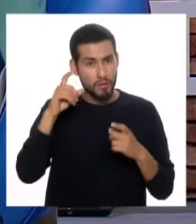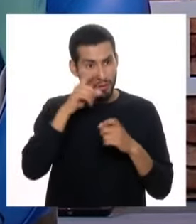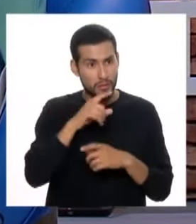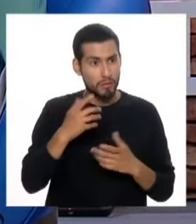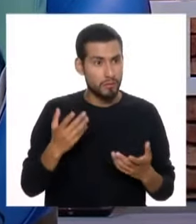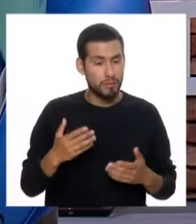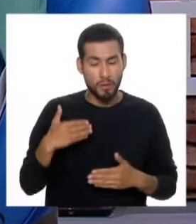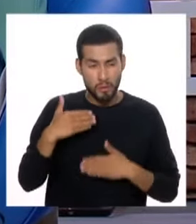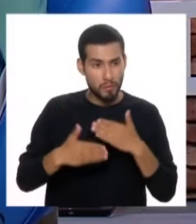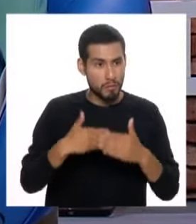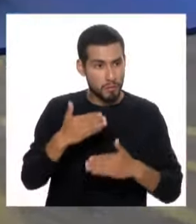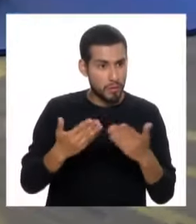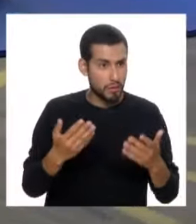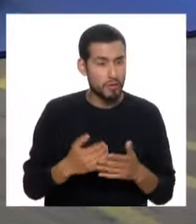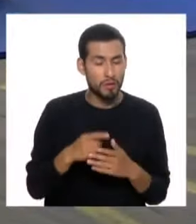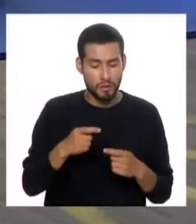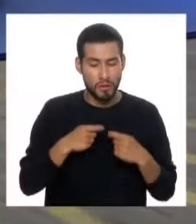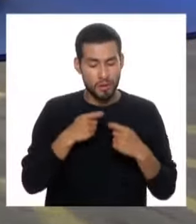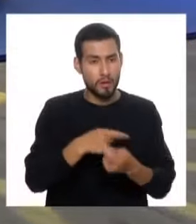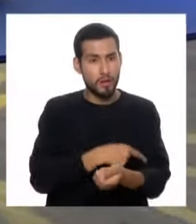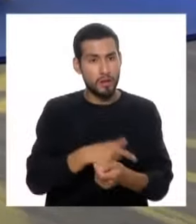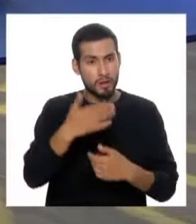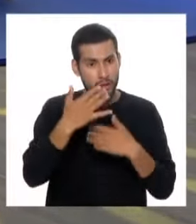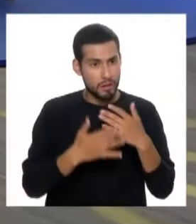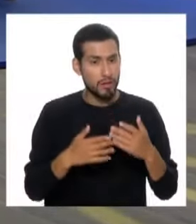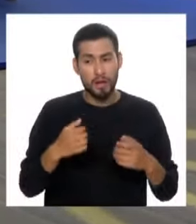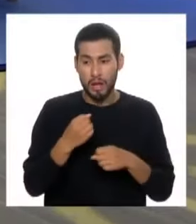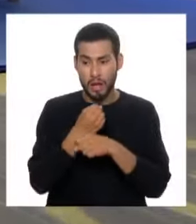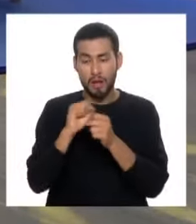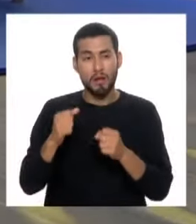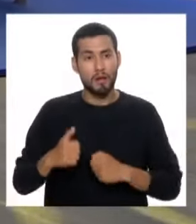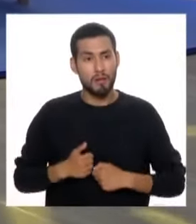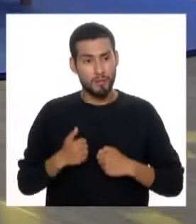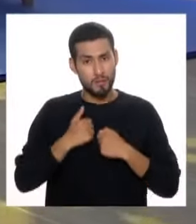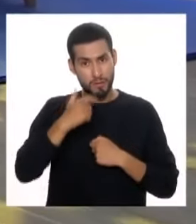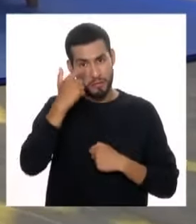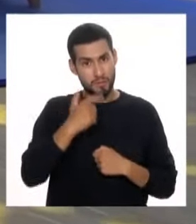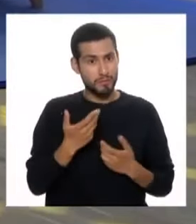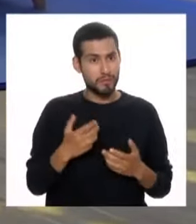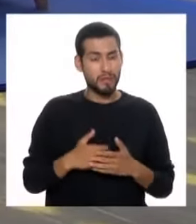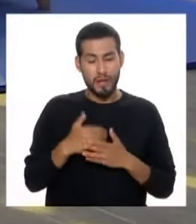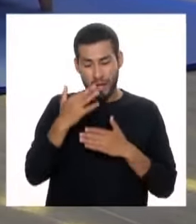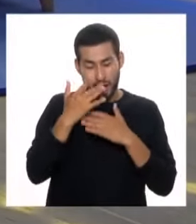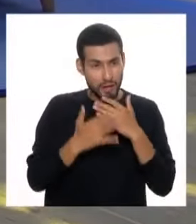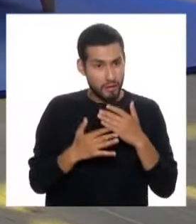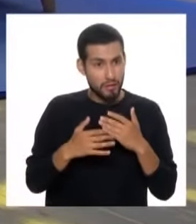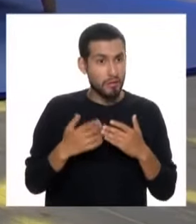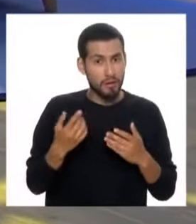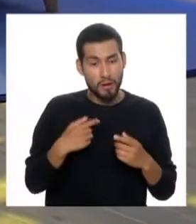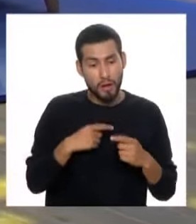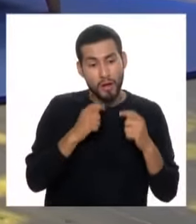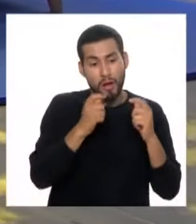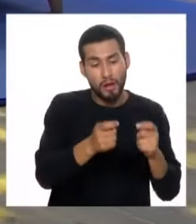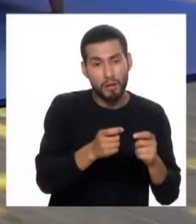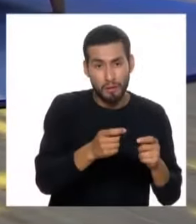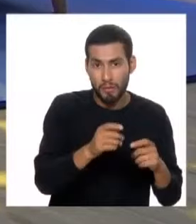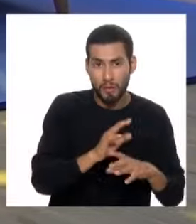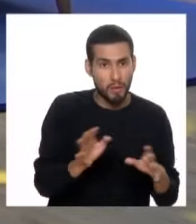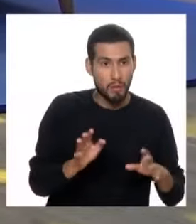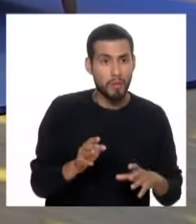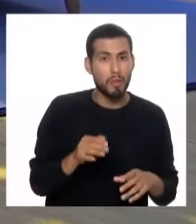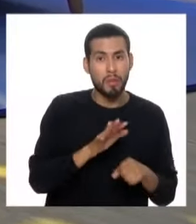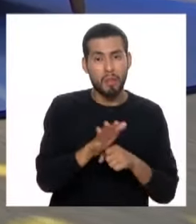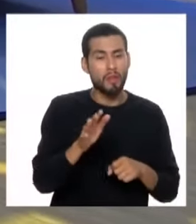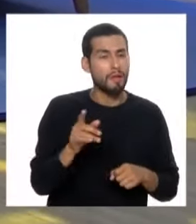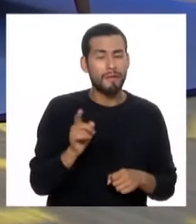en el proceso de la donación y le ha salvado la vida a esa persona. O sea, la sangre no solamente al que la necesita, sino a la persona que fue a donar le